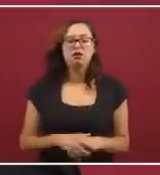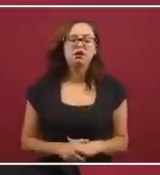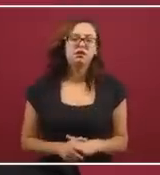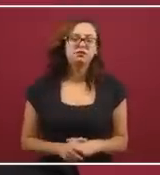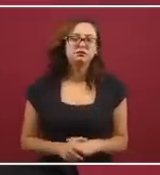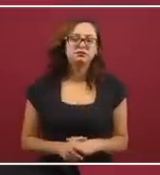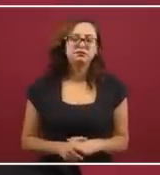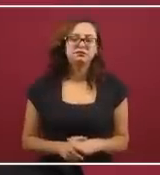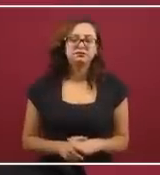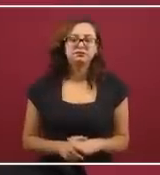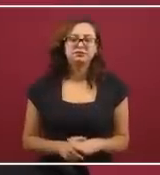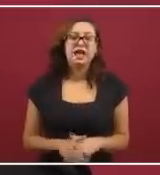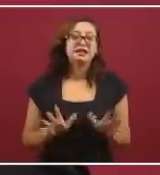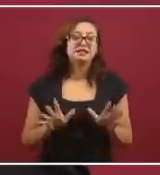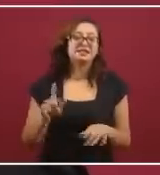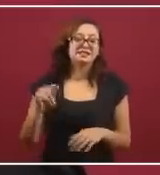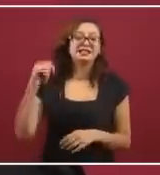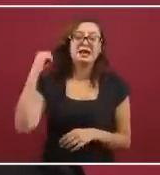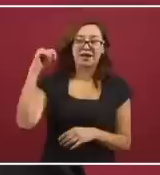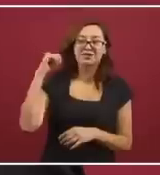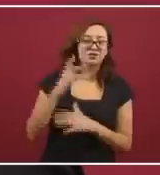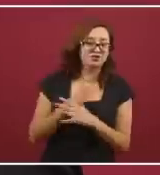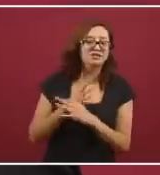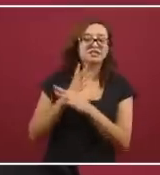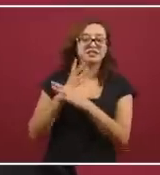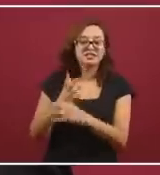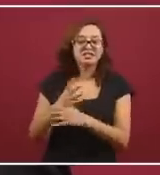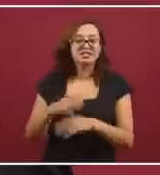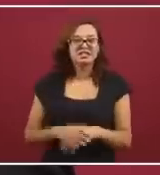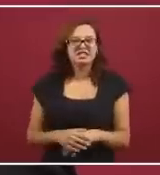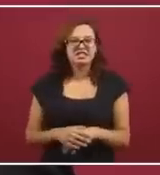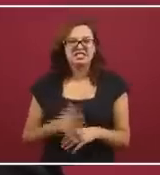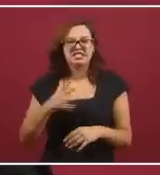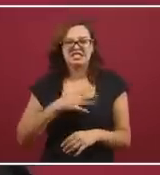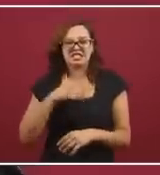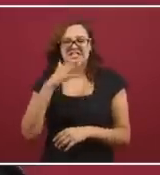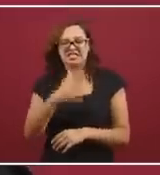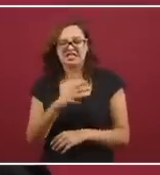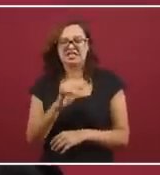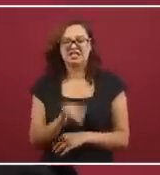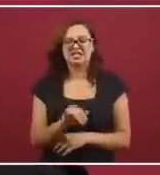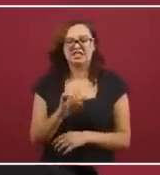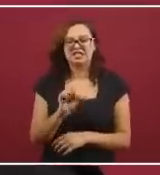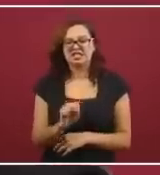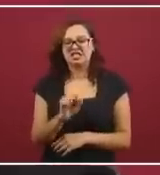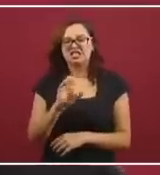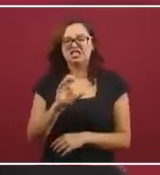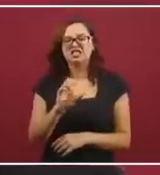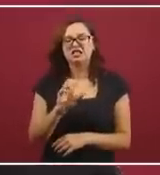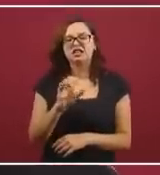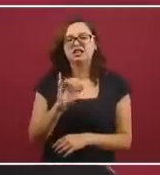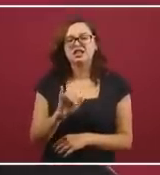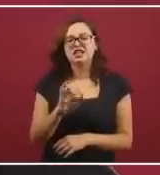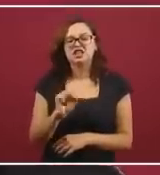y así se dicen tabasco exactamente esclarezca y careca